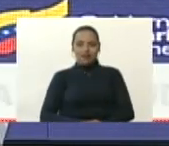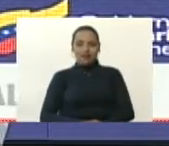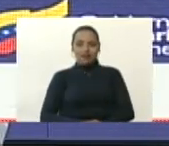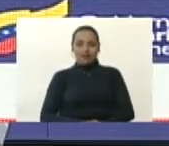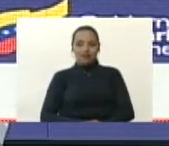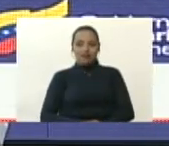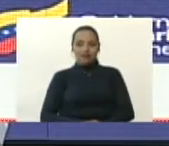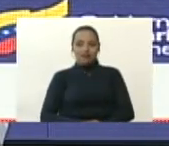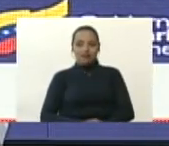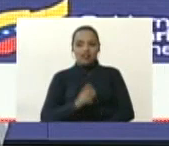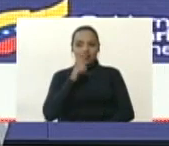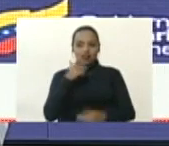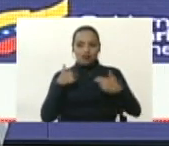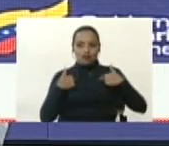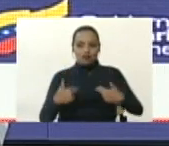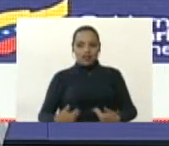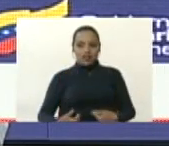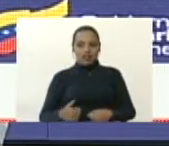inhumana,